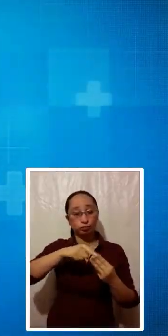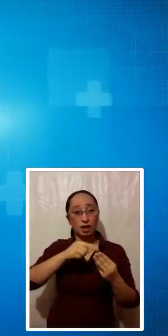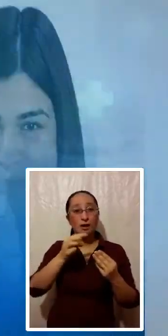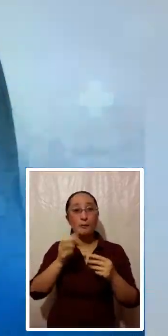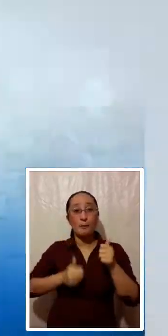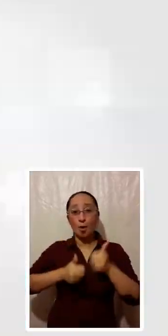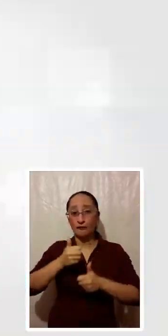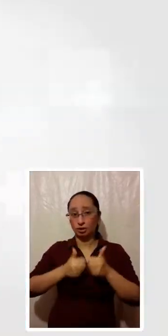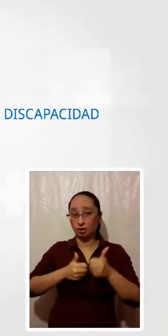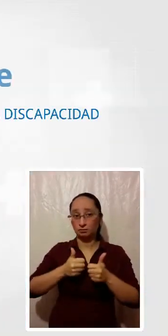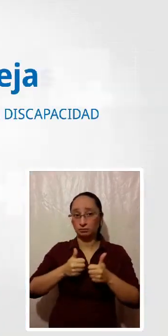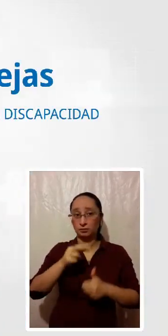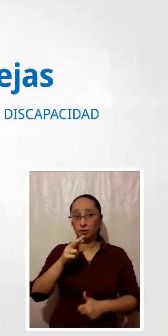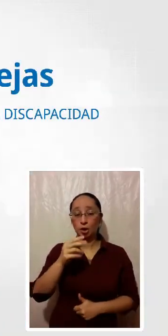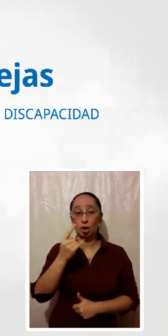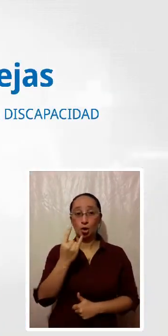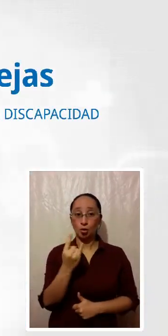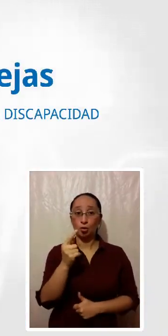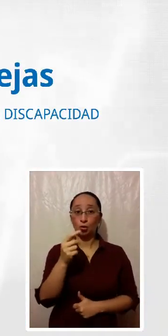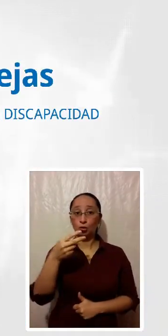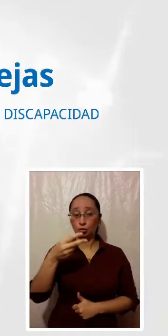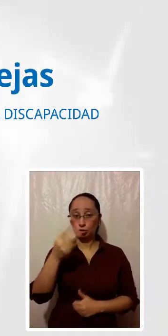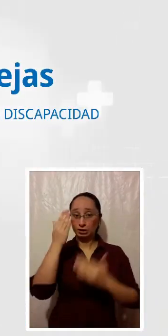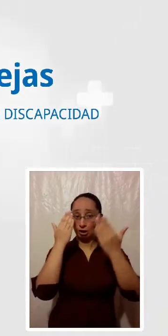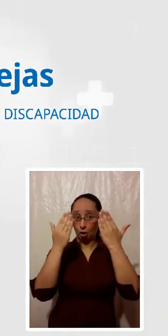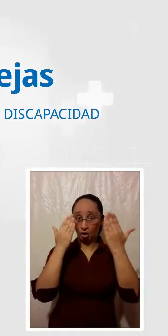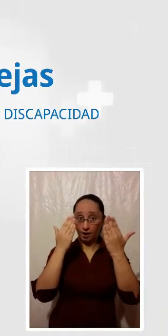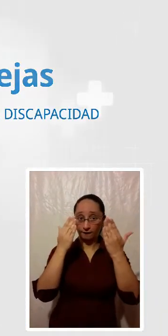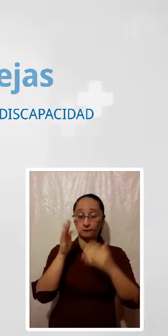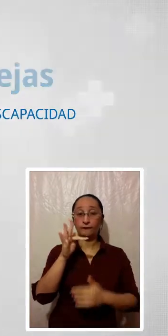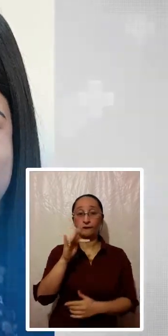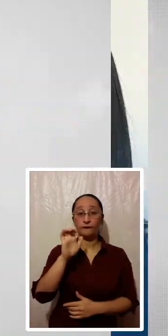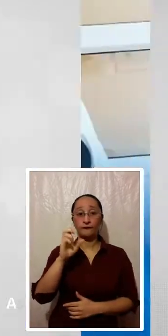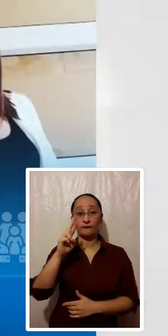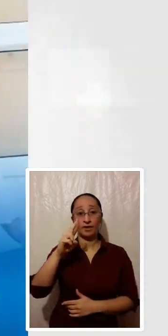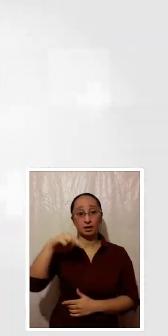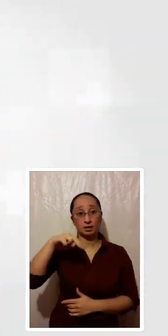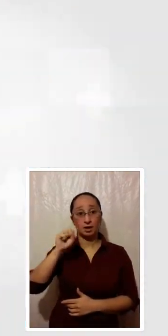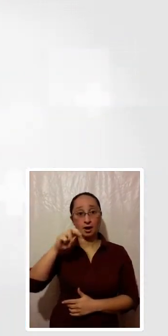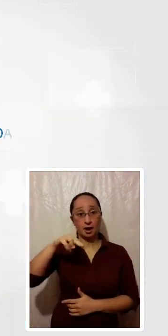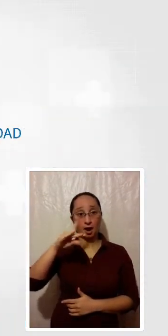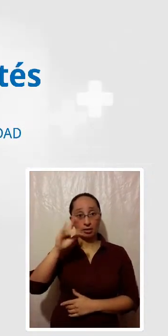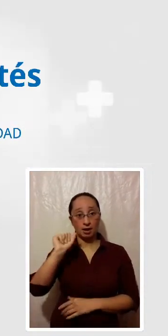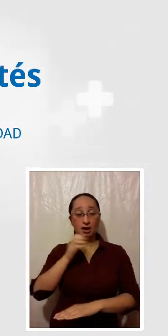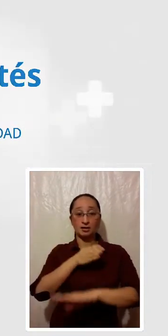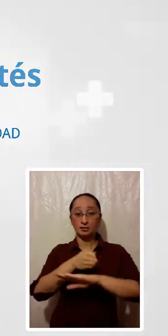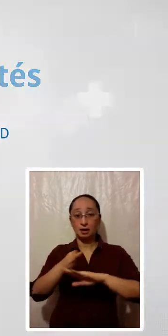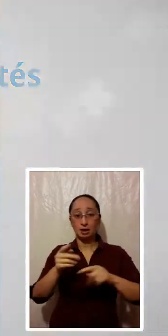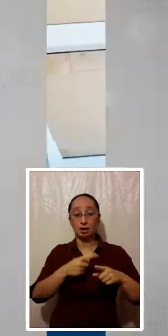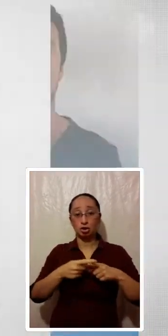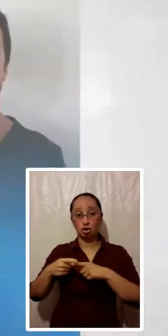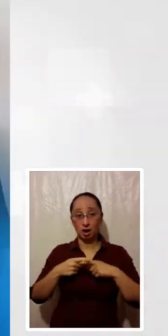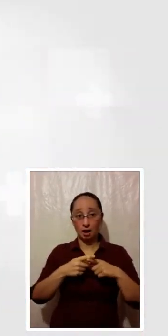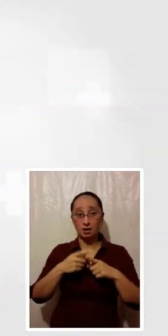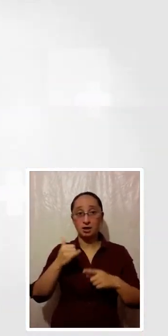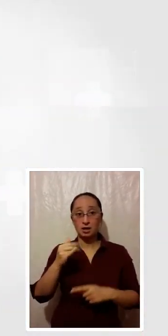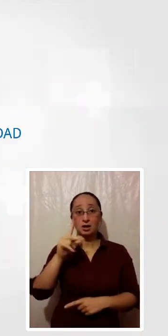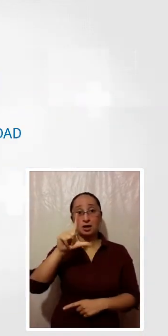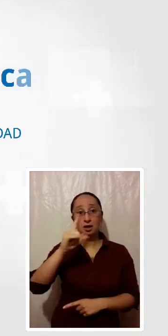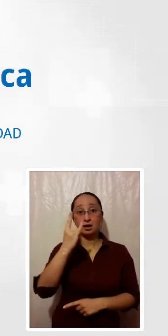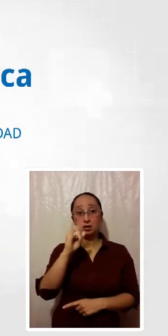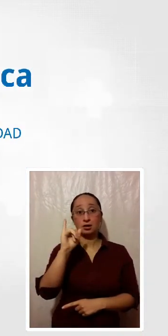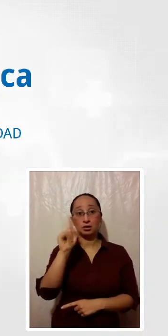tres profesionales: Ruth Cepeda, psicóloga; Fernanda Segovia, asistente social; y Luis Lara,